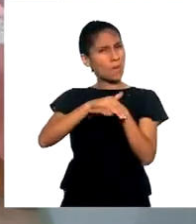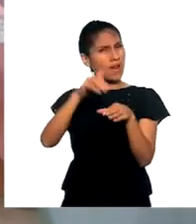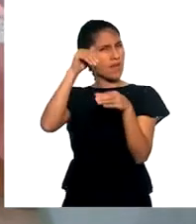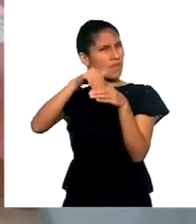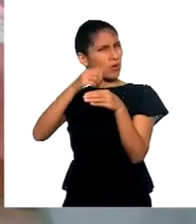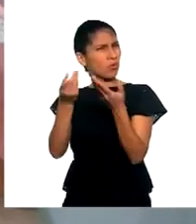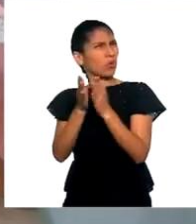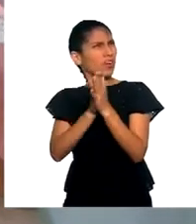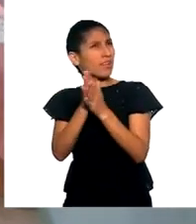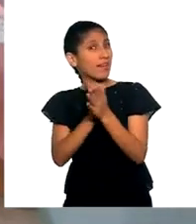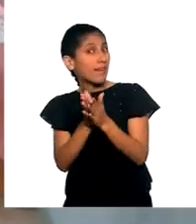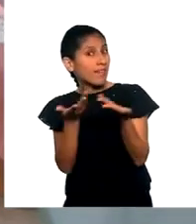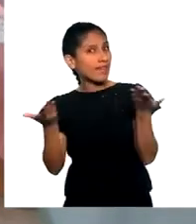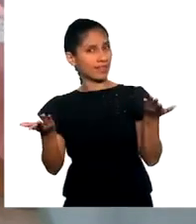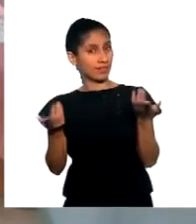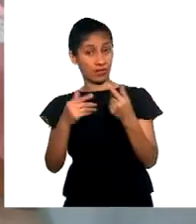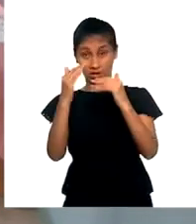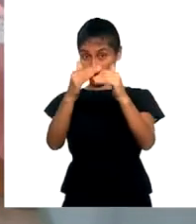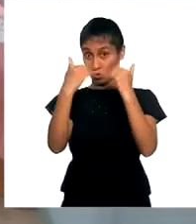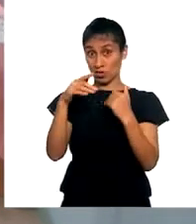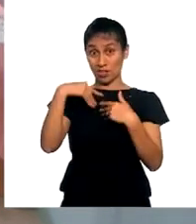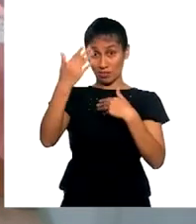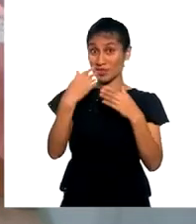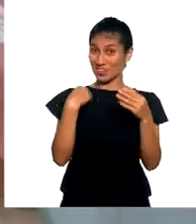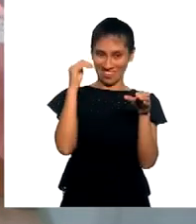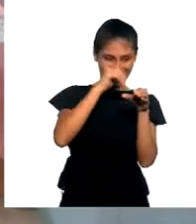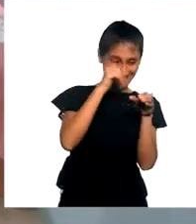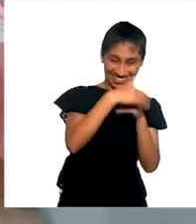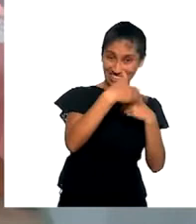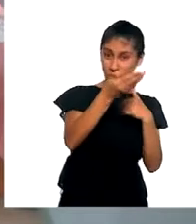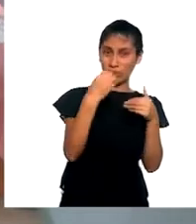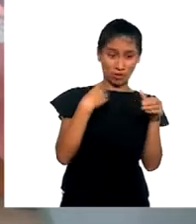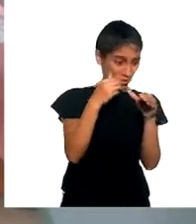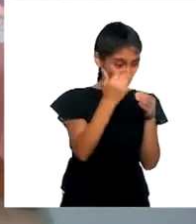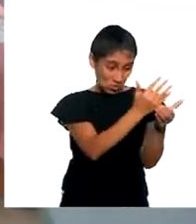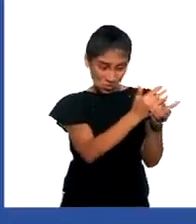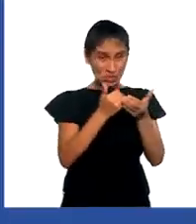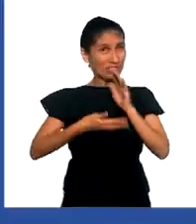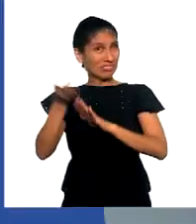mis ahorros escuchemos algunas ideas